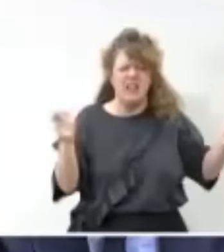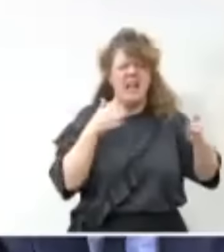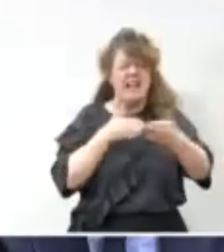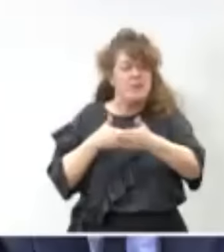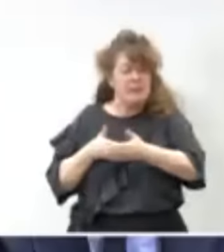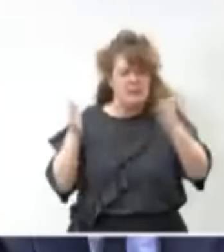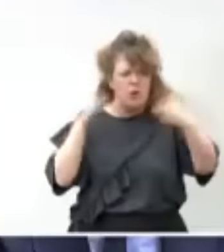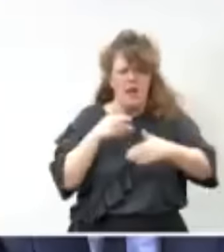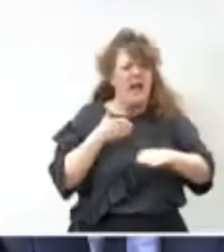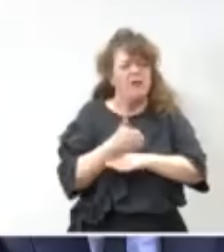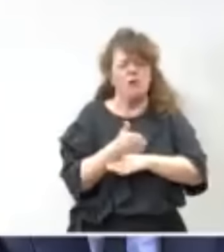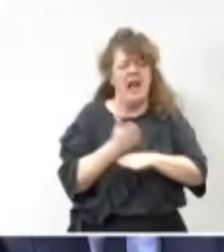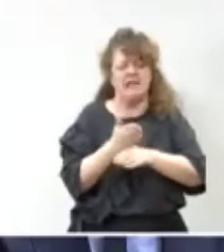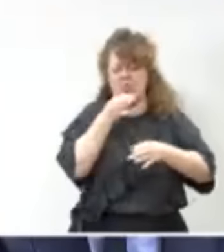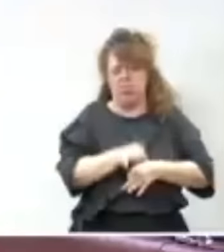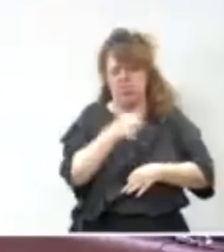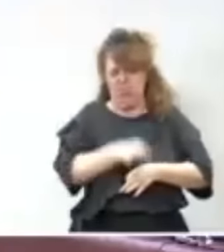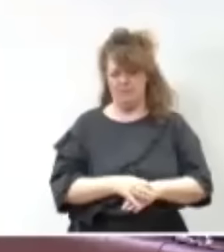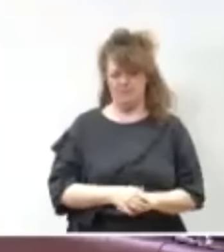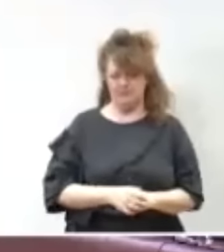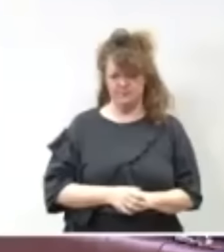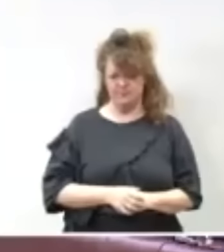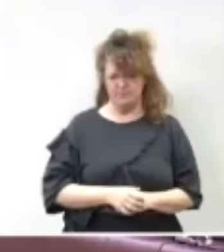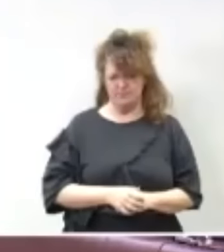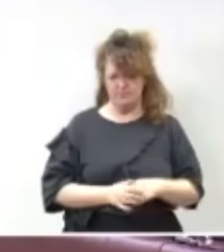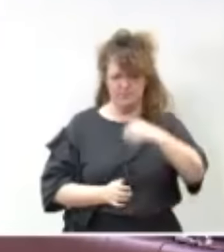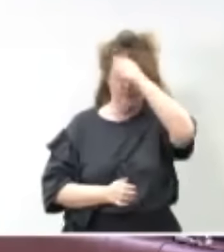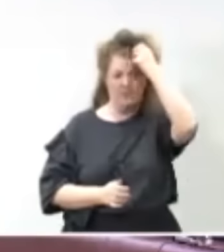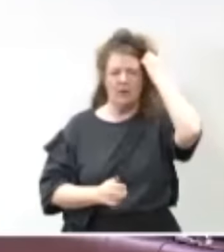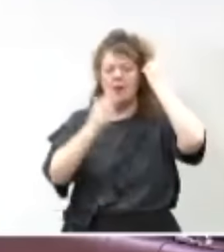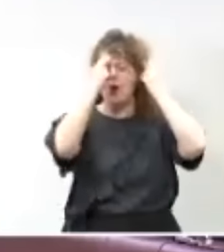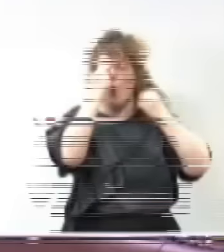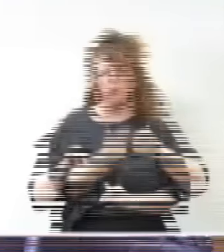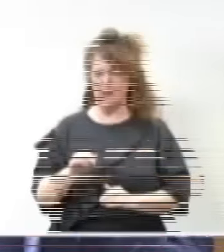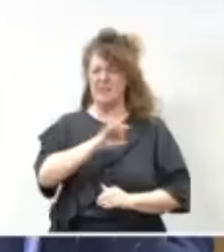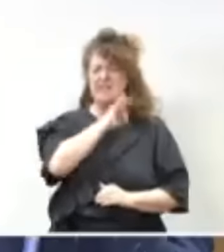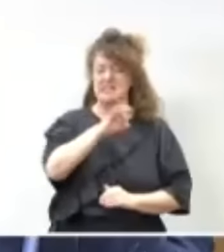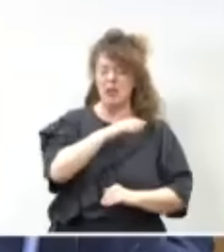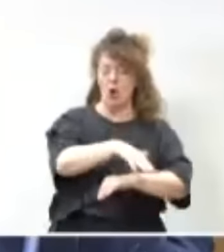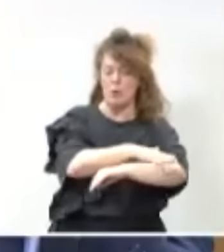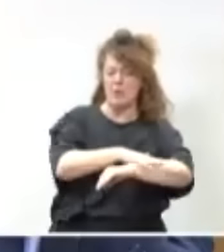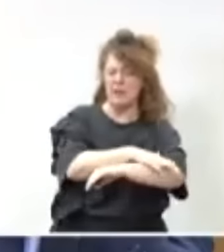clase. En cualquiera de los casos, señor ministro, usted lo que ocurre es que